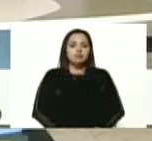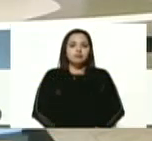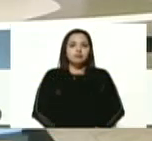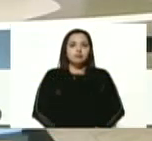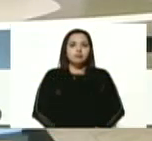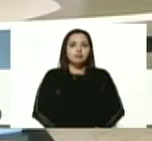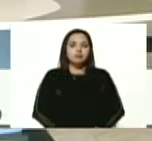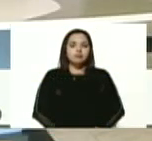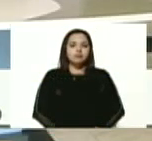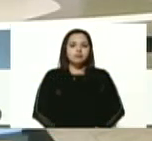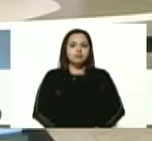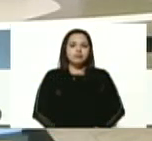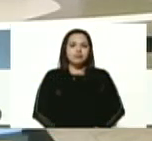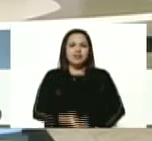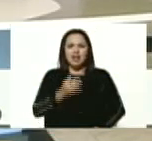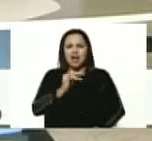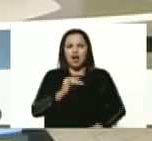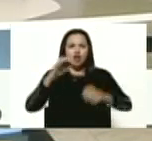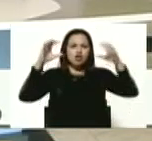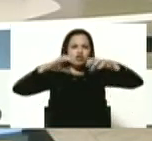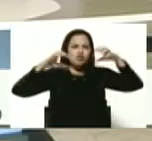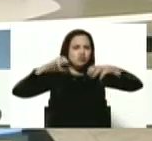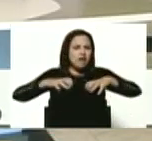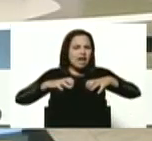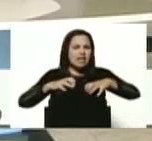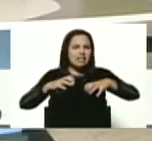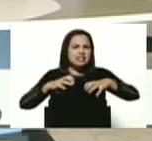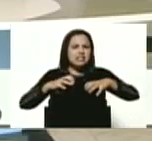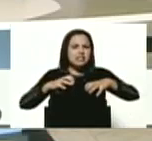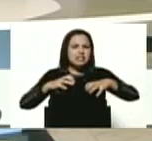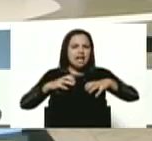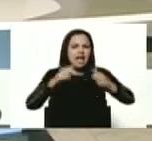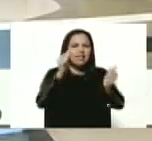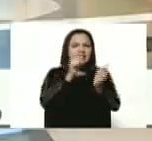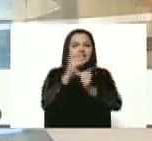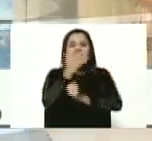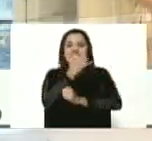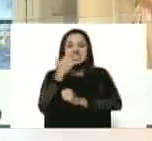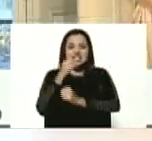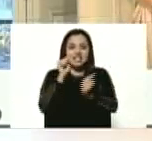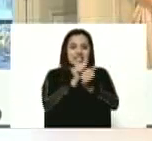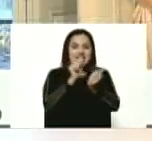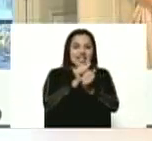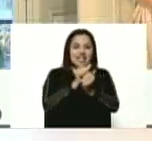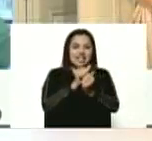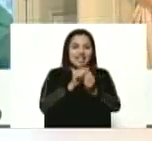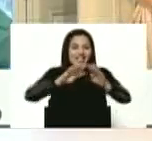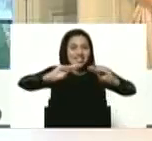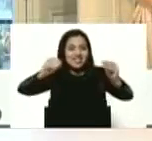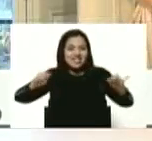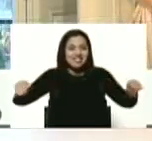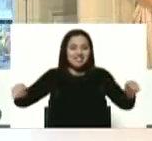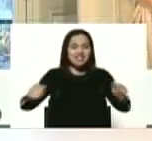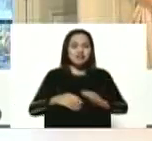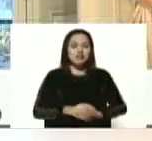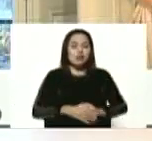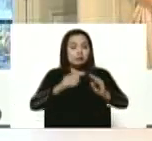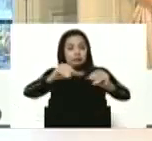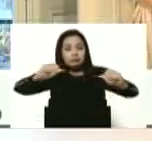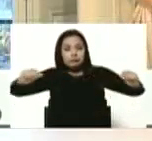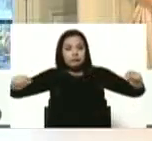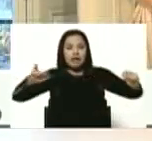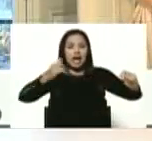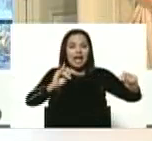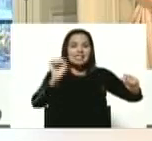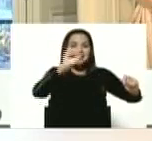¿cómo se llama esta lluvia de hielo? Granizo en el desierto del Sahara. Una lluvia de granizo en el